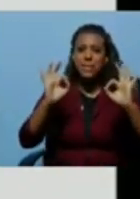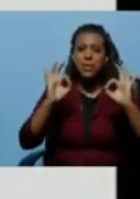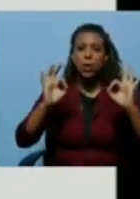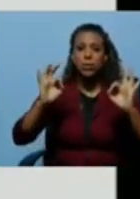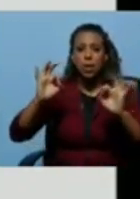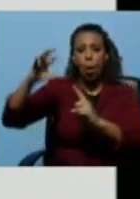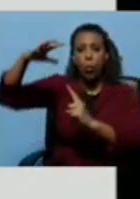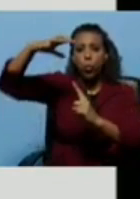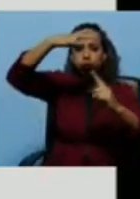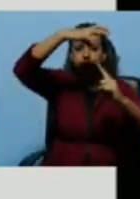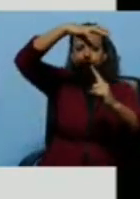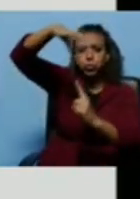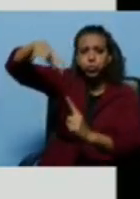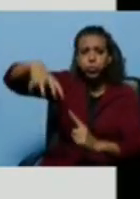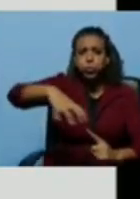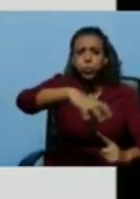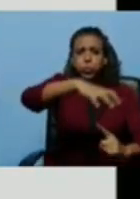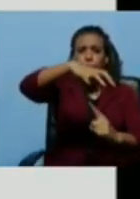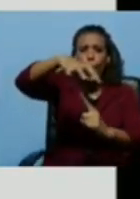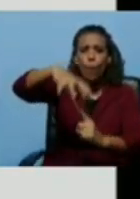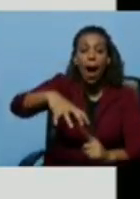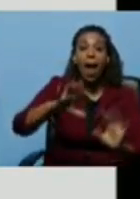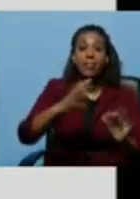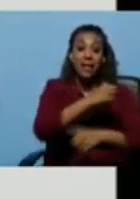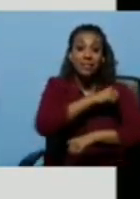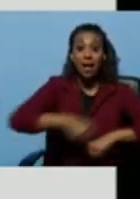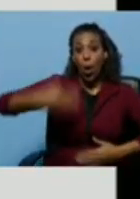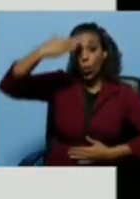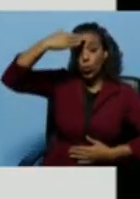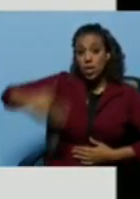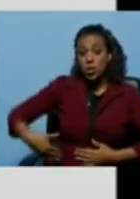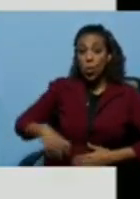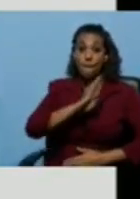aire, mar y tierra de la Armada de los Estados Unidos.